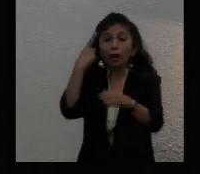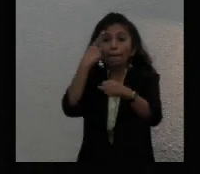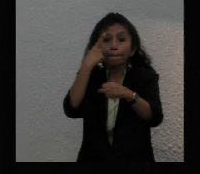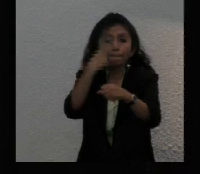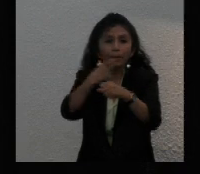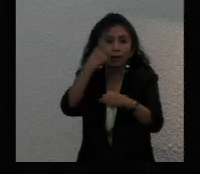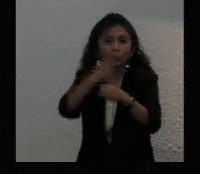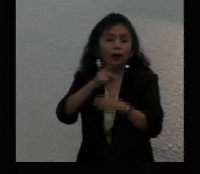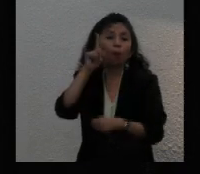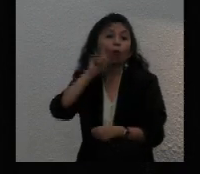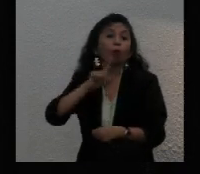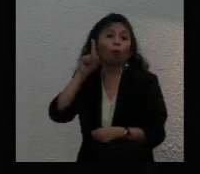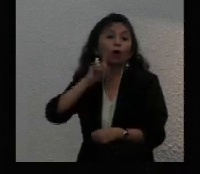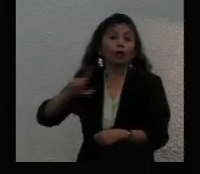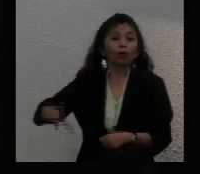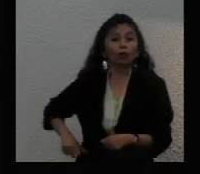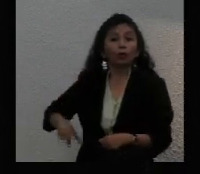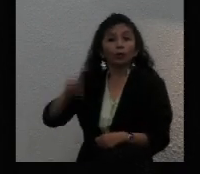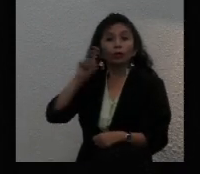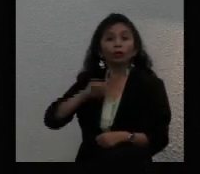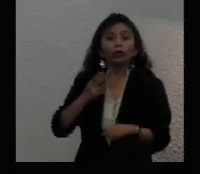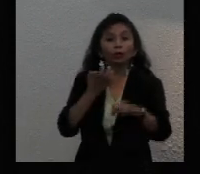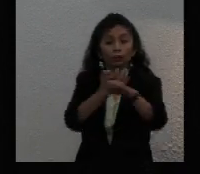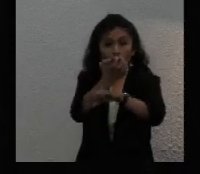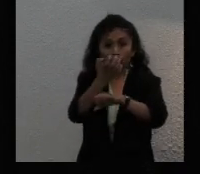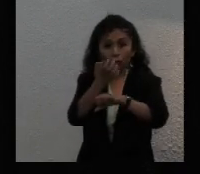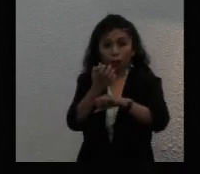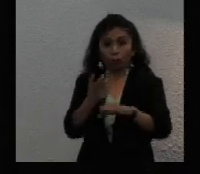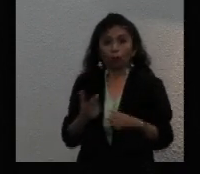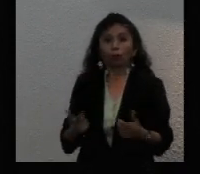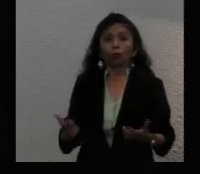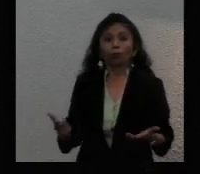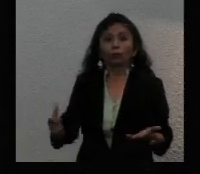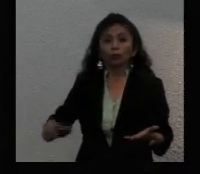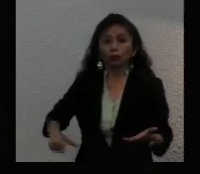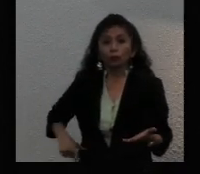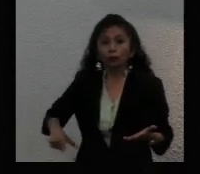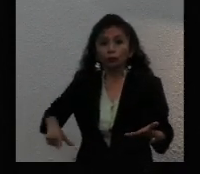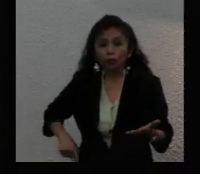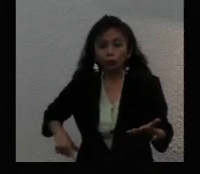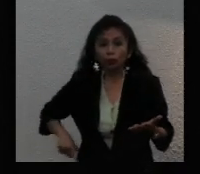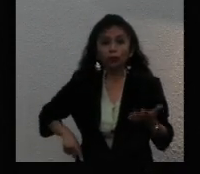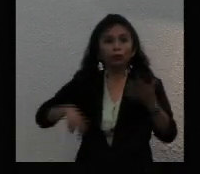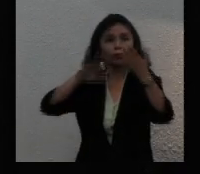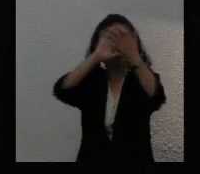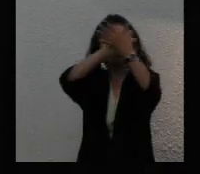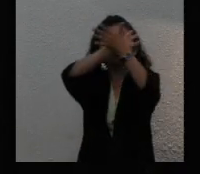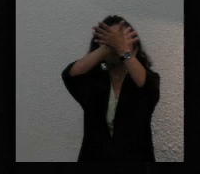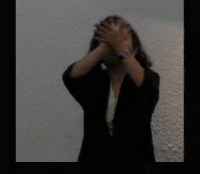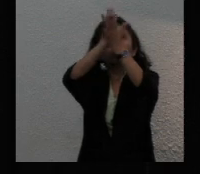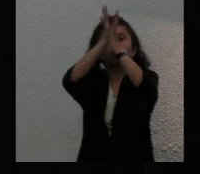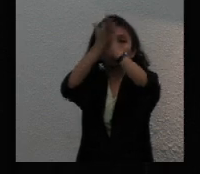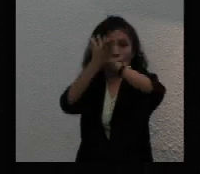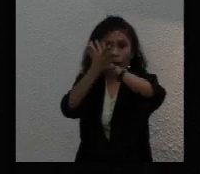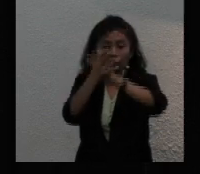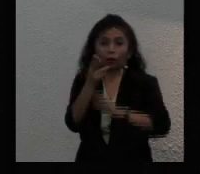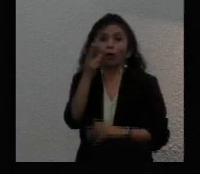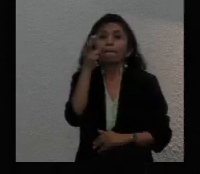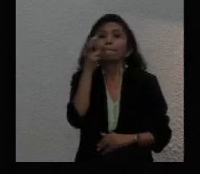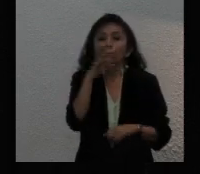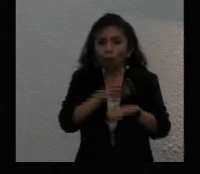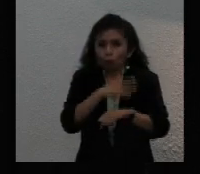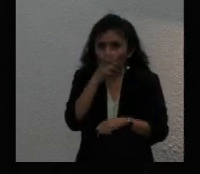mujer gobernadora del Estado, del gobierno de la transformación. En tal virtud,